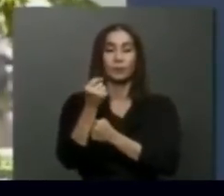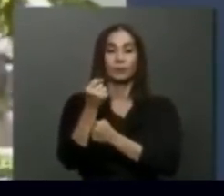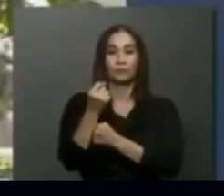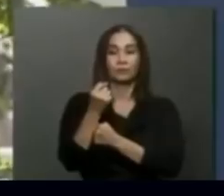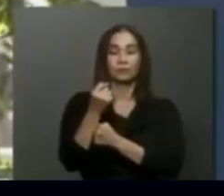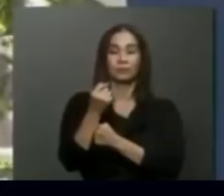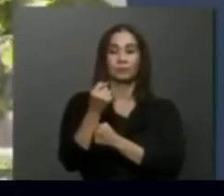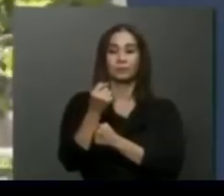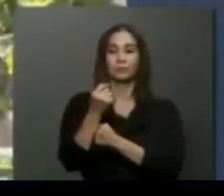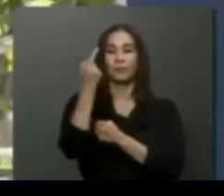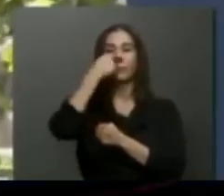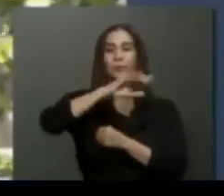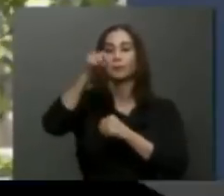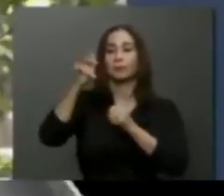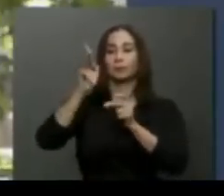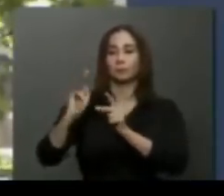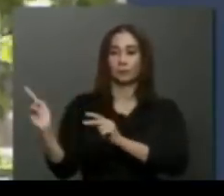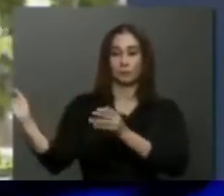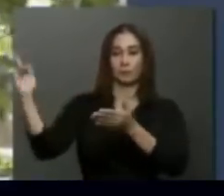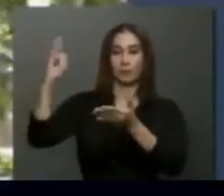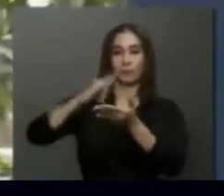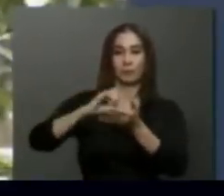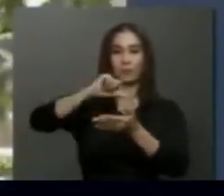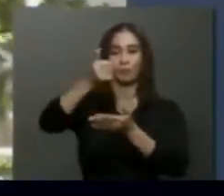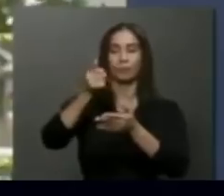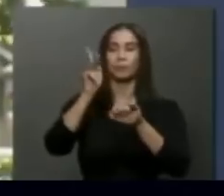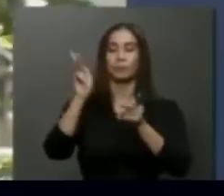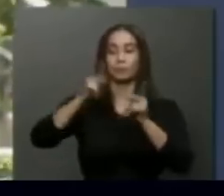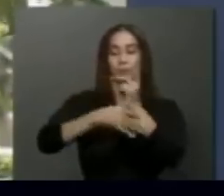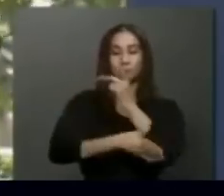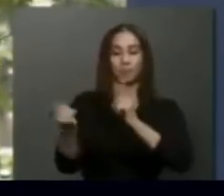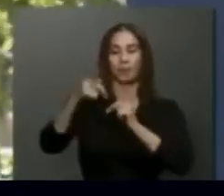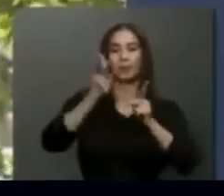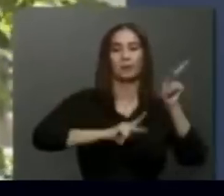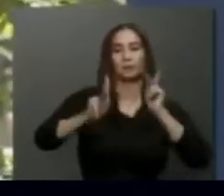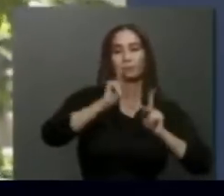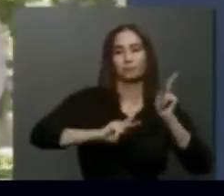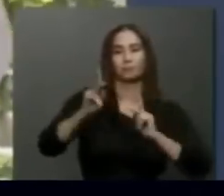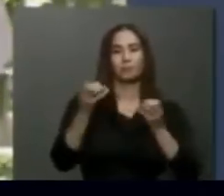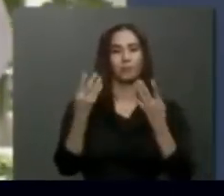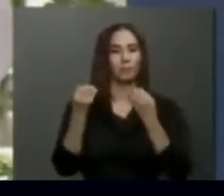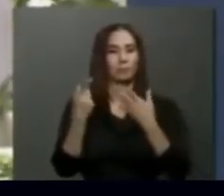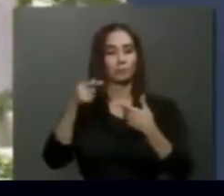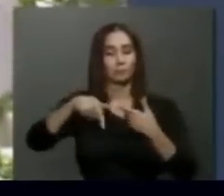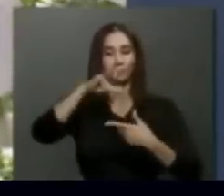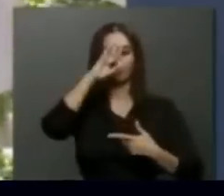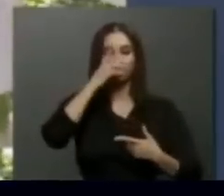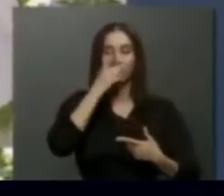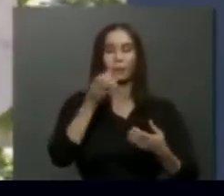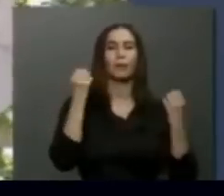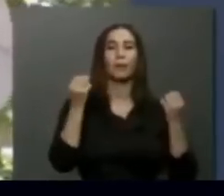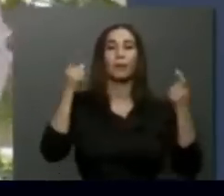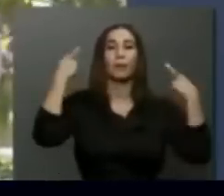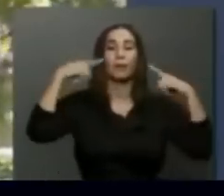eso los turistas están viniendo en masas hacia nuestro país. Y esto lo logramos al mismo tiempo